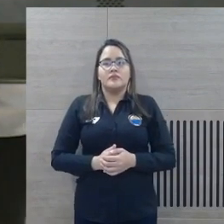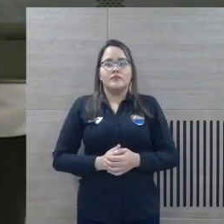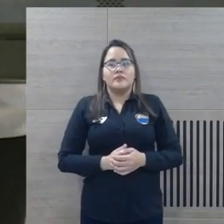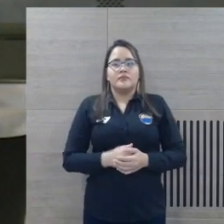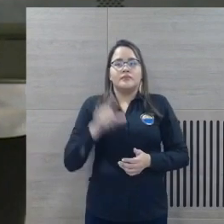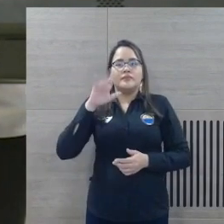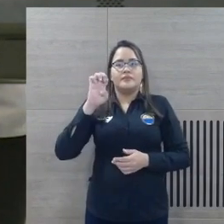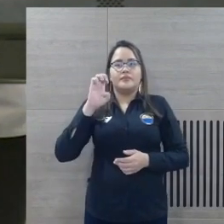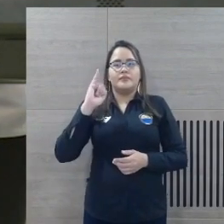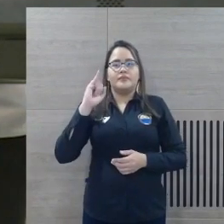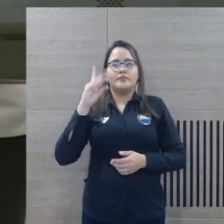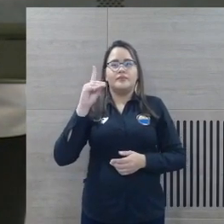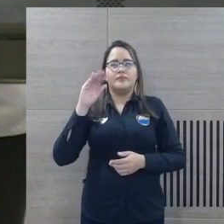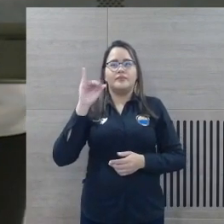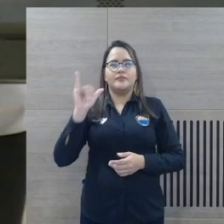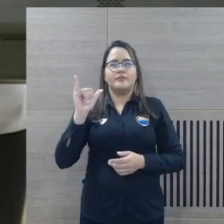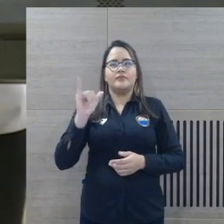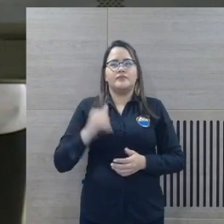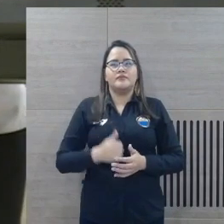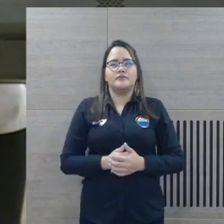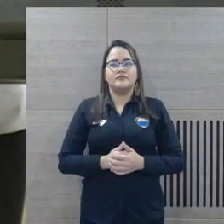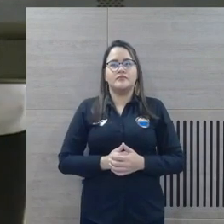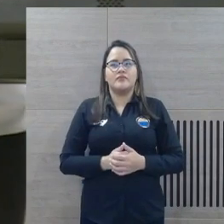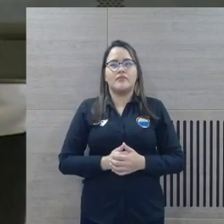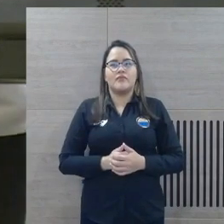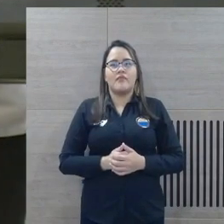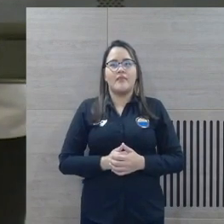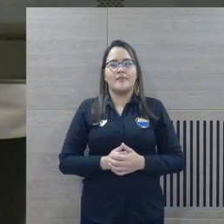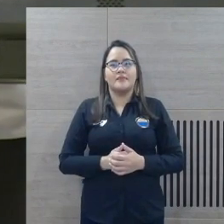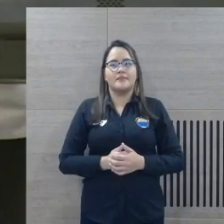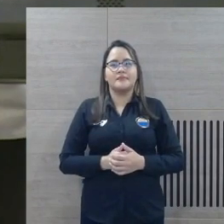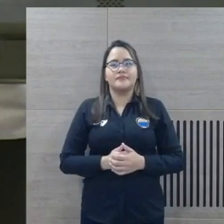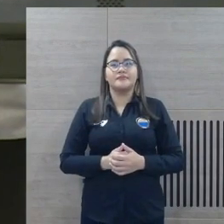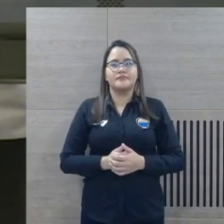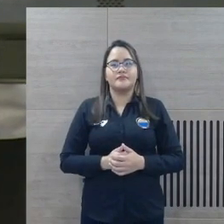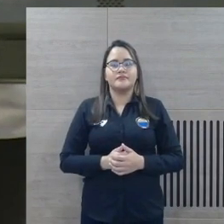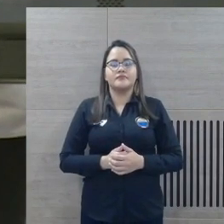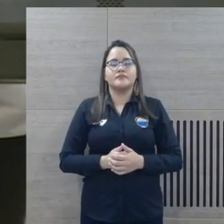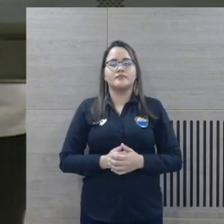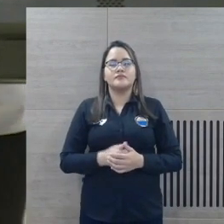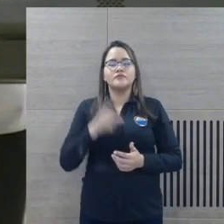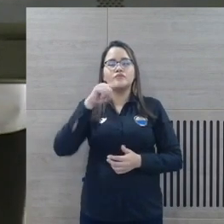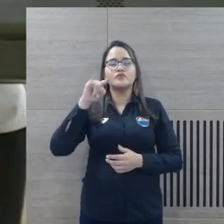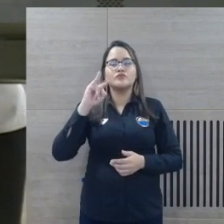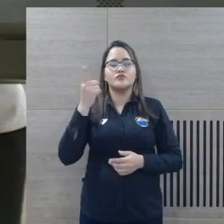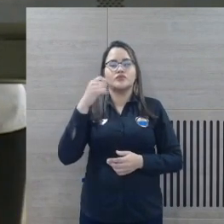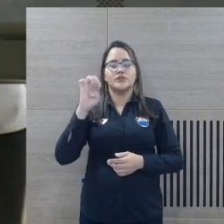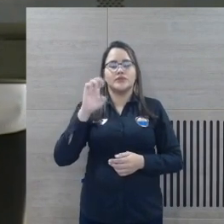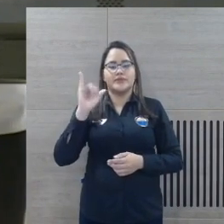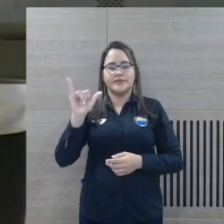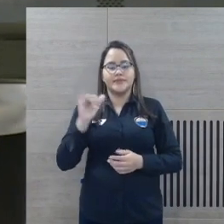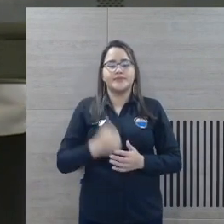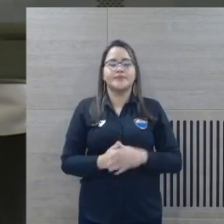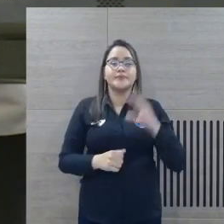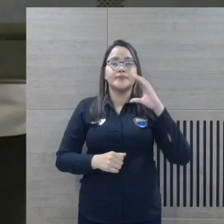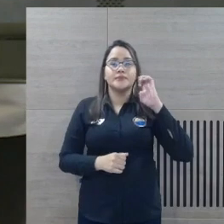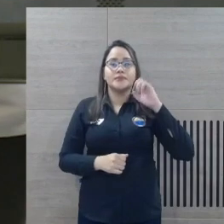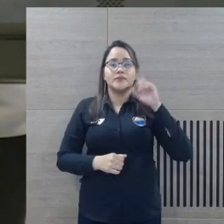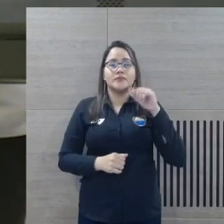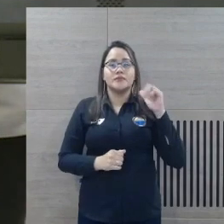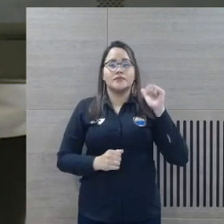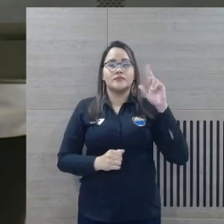Alfonso Ferreira Barros. Sureli Tatiana Ferreira Ortiz. César Guete Ospino. Dayana Gutiérrez Guerrero.